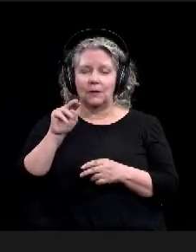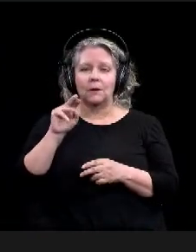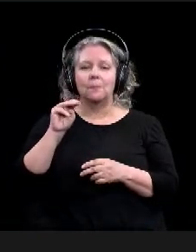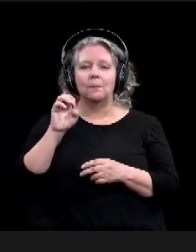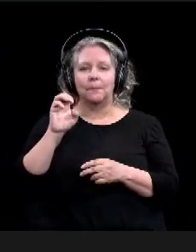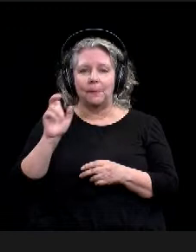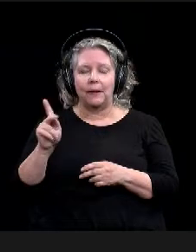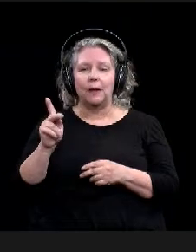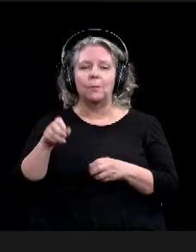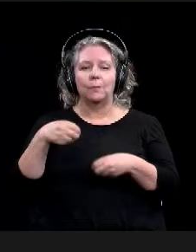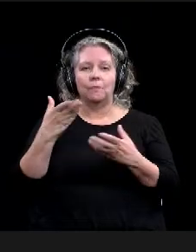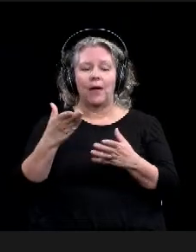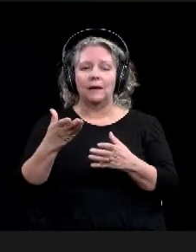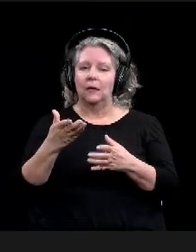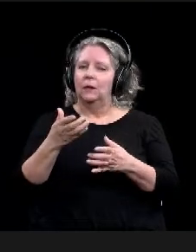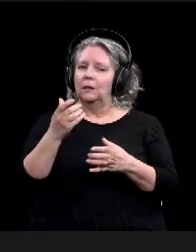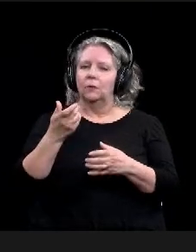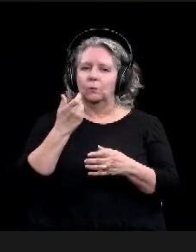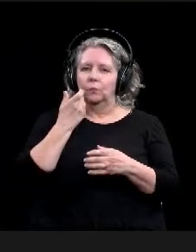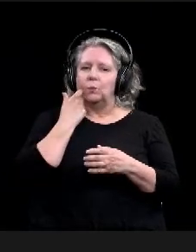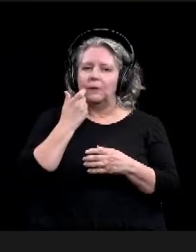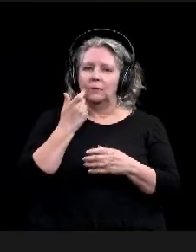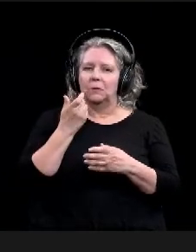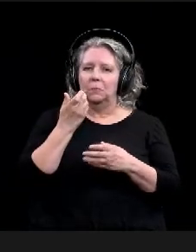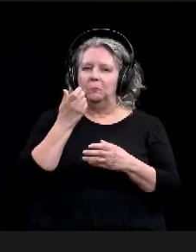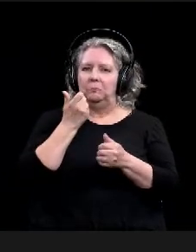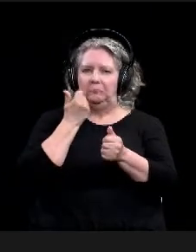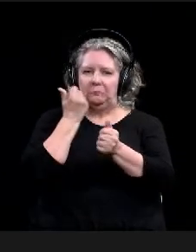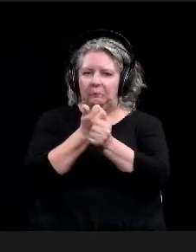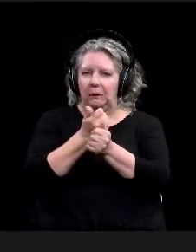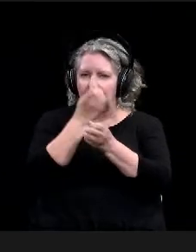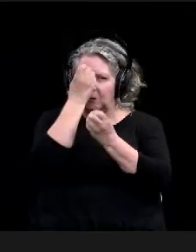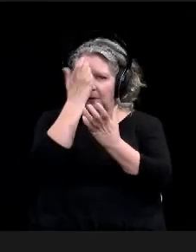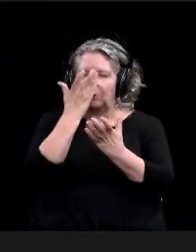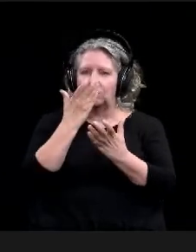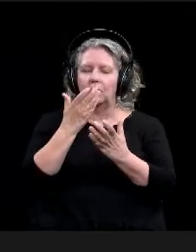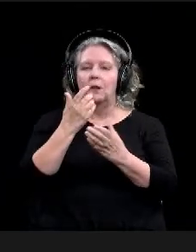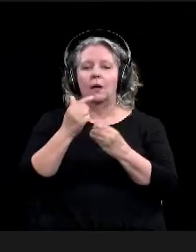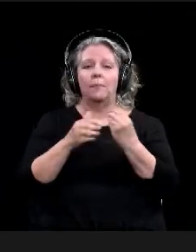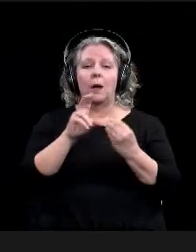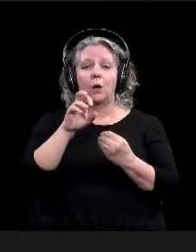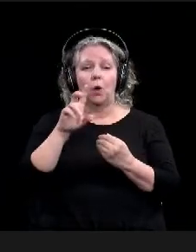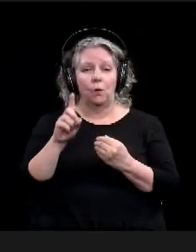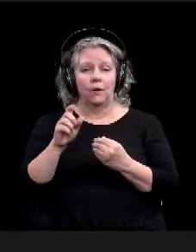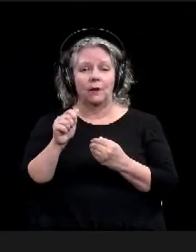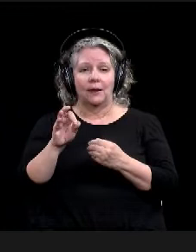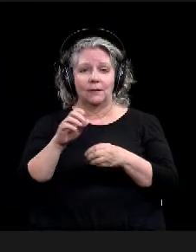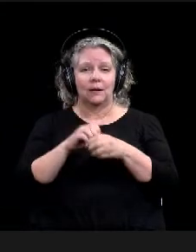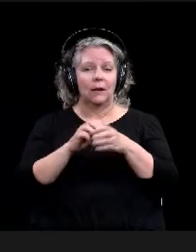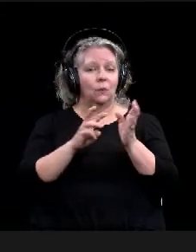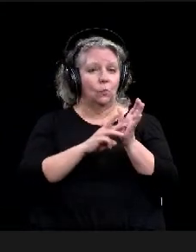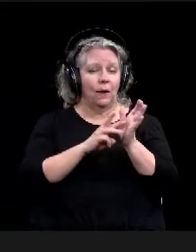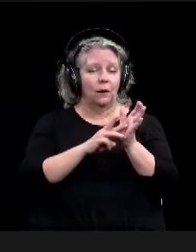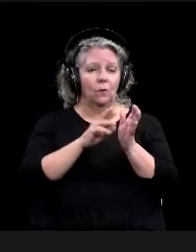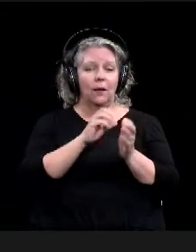aquí en el hueco del condado de mclaren vamos a estar conduciendo este